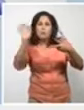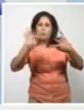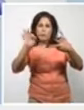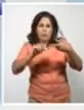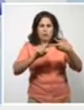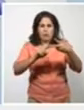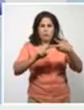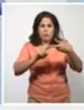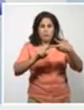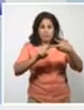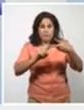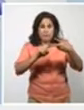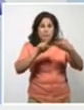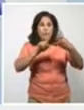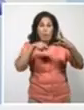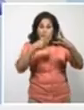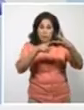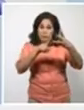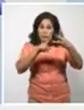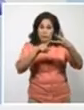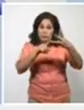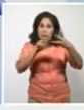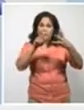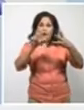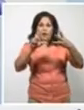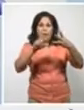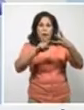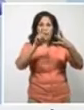41,8, le sigue Villa Clara con el